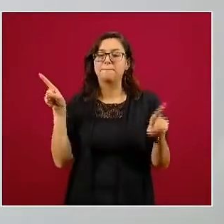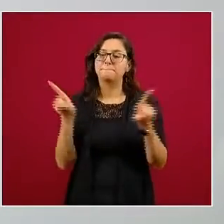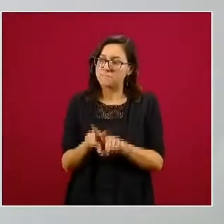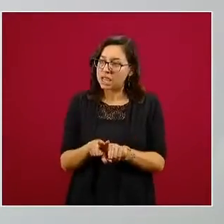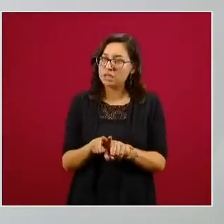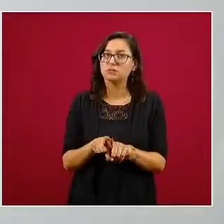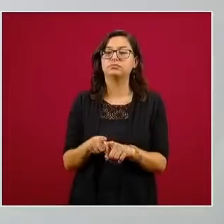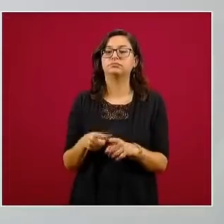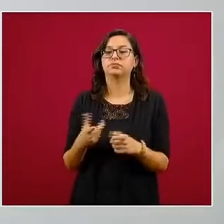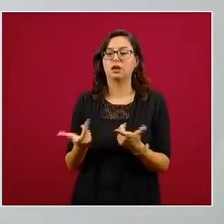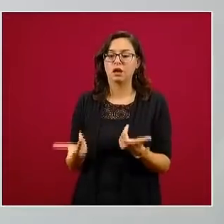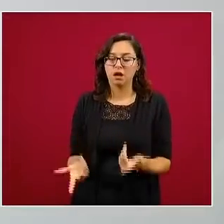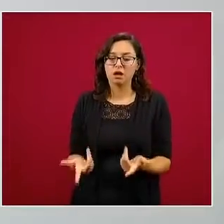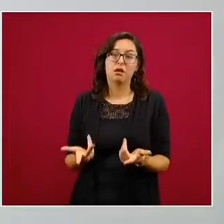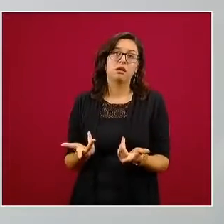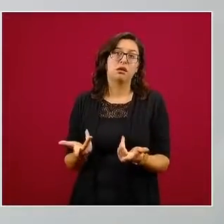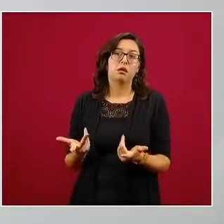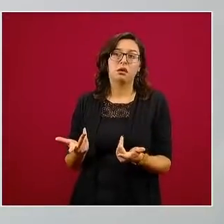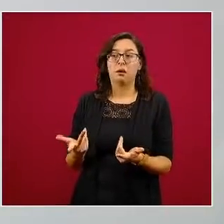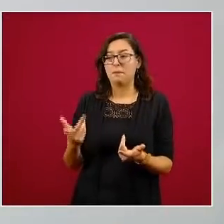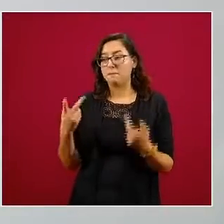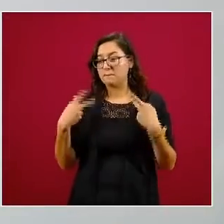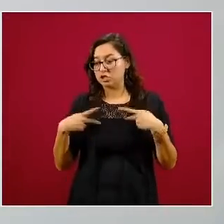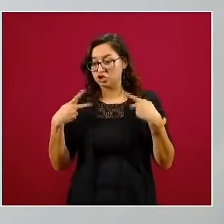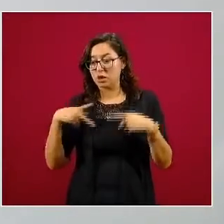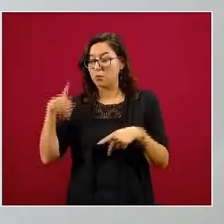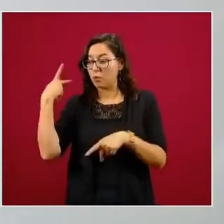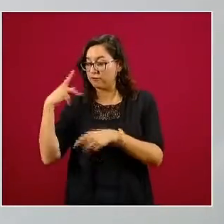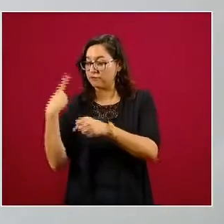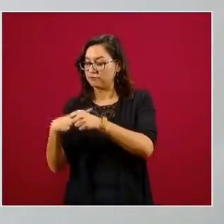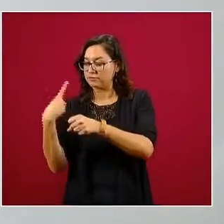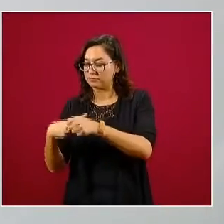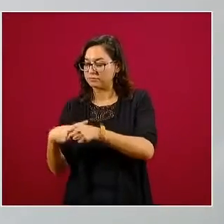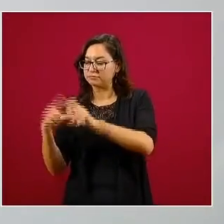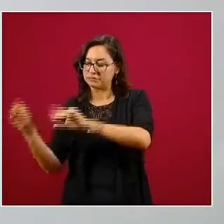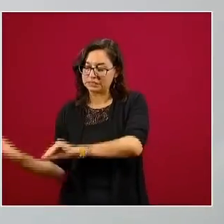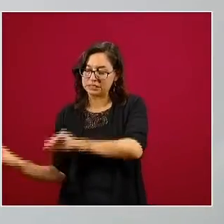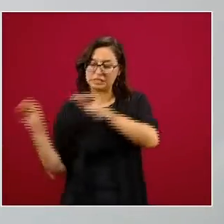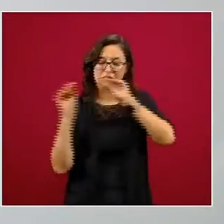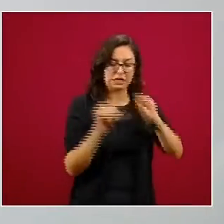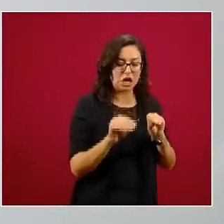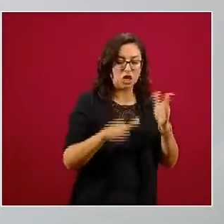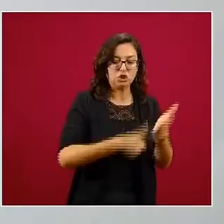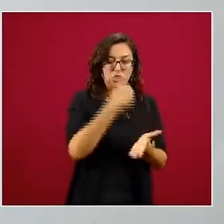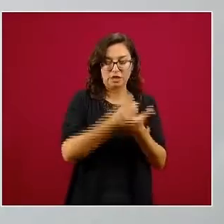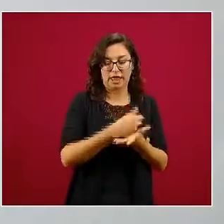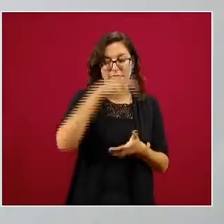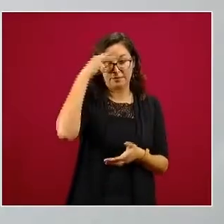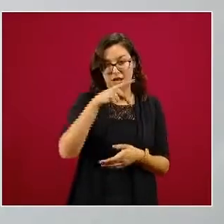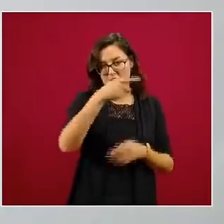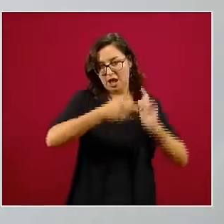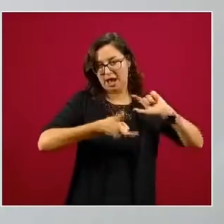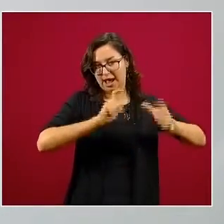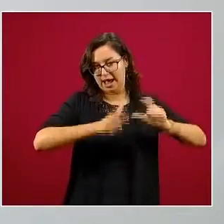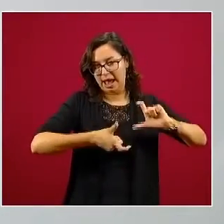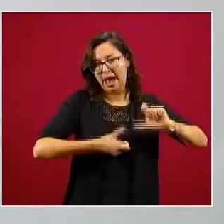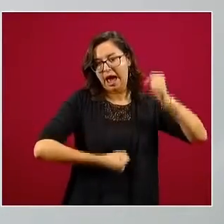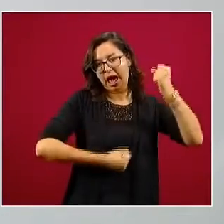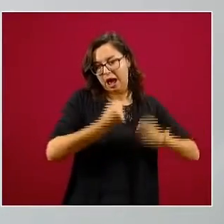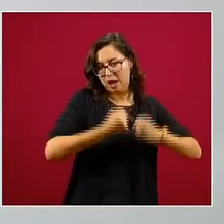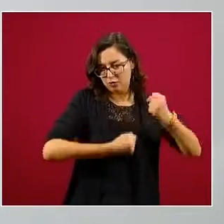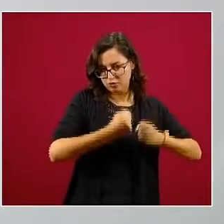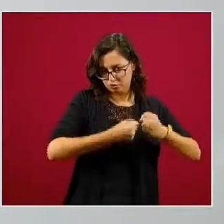datos totalmente actualizados día a día. Los cortes de información se hacen cada 24 horas.